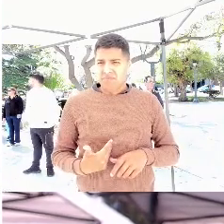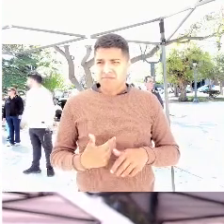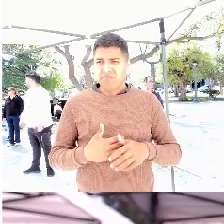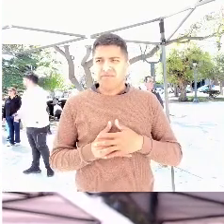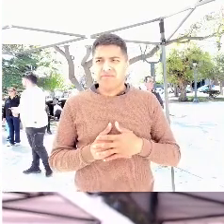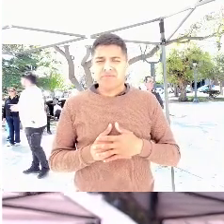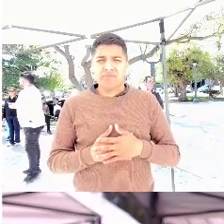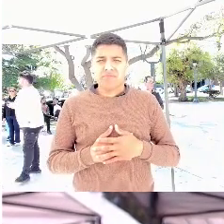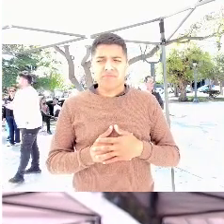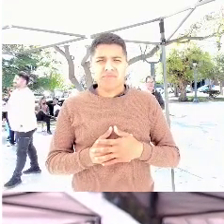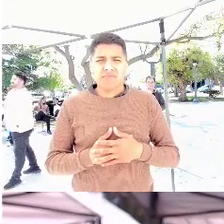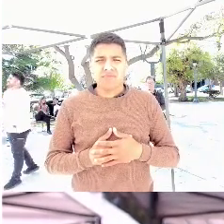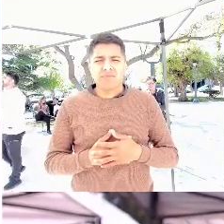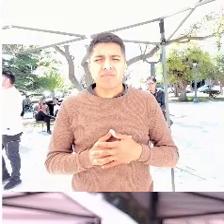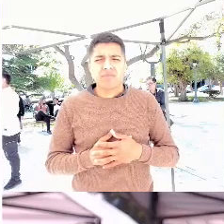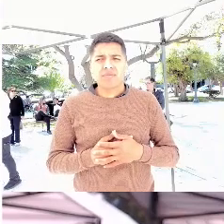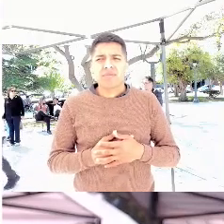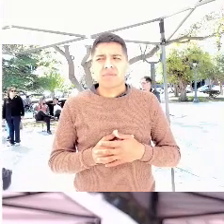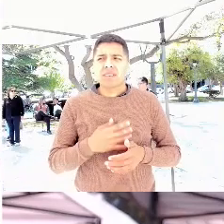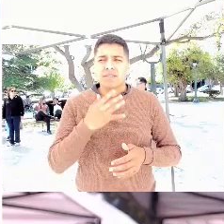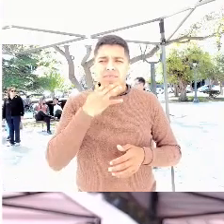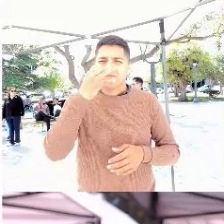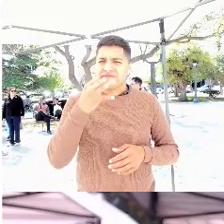presidiendo estos años. La verdad